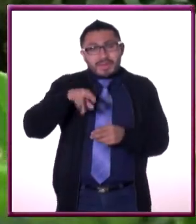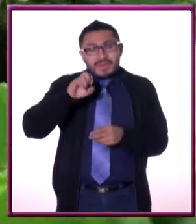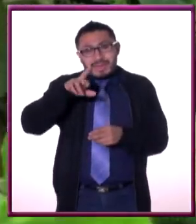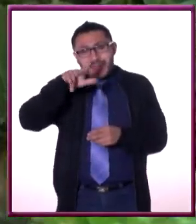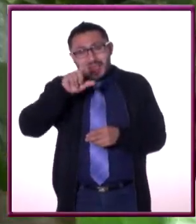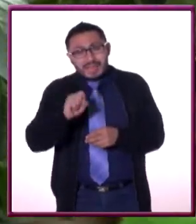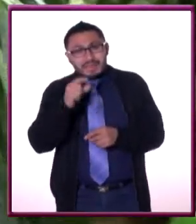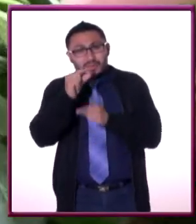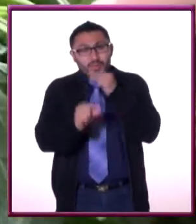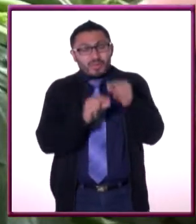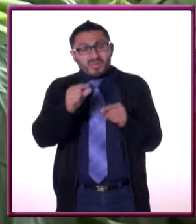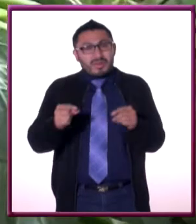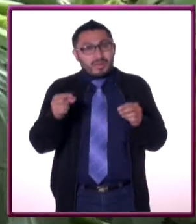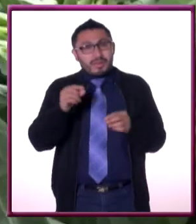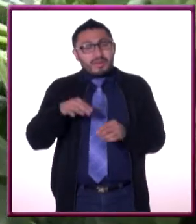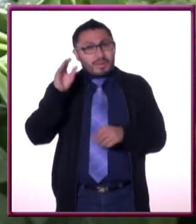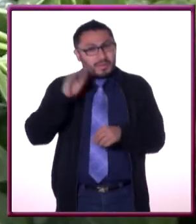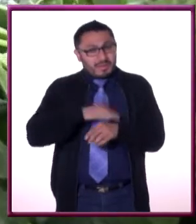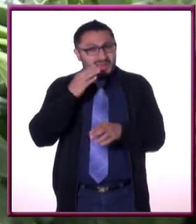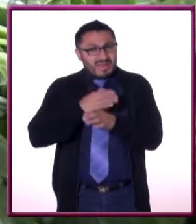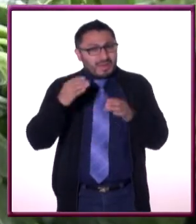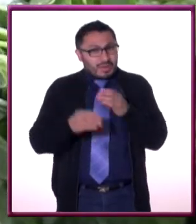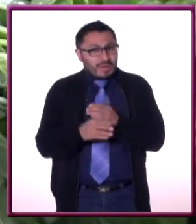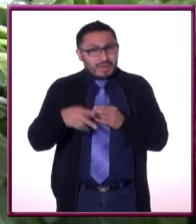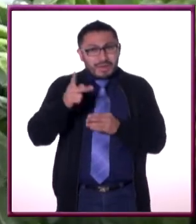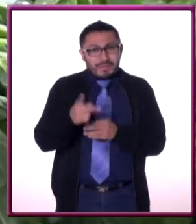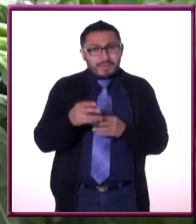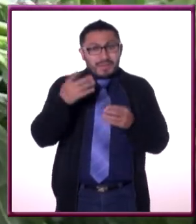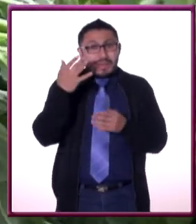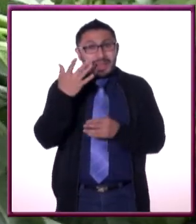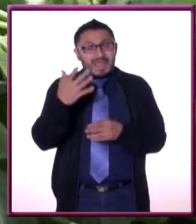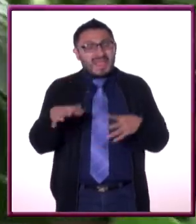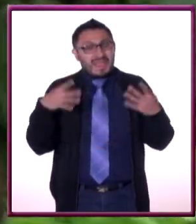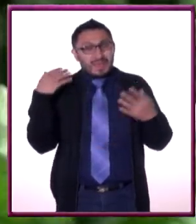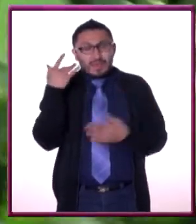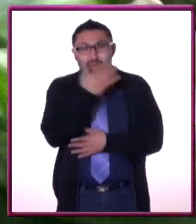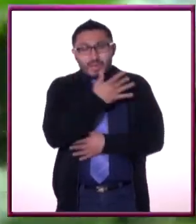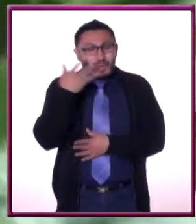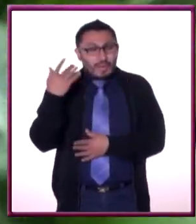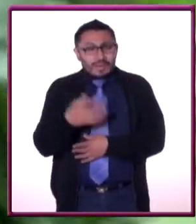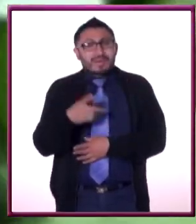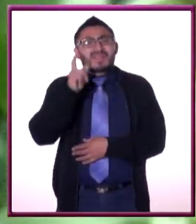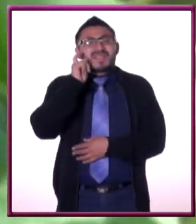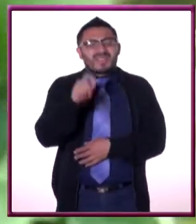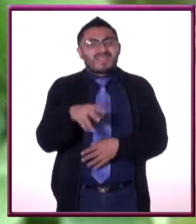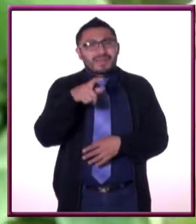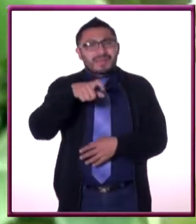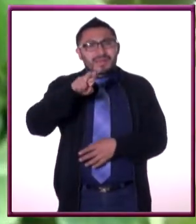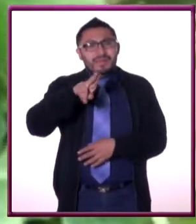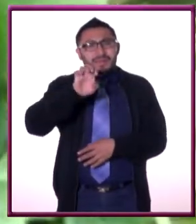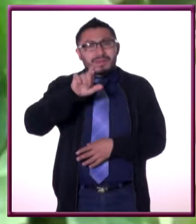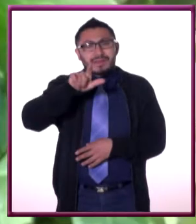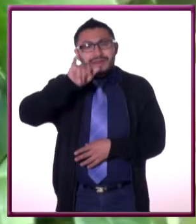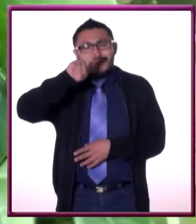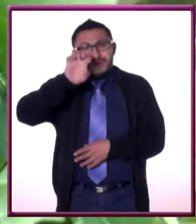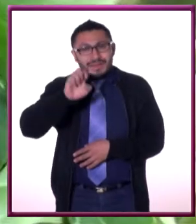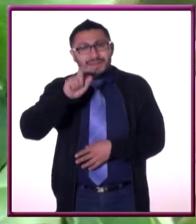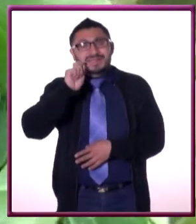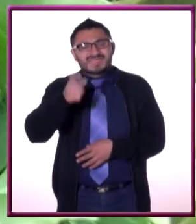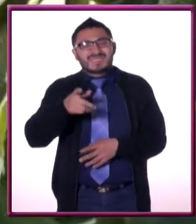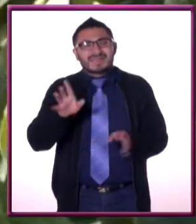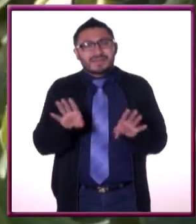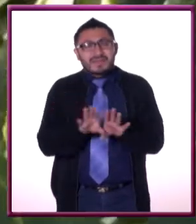vamos a ir detallando algunas cosas más, pero ¿dónde se encuentran los quelites? ¿Qué son estos quelites? Bueno, los quelites